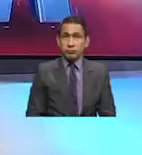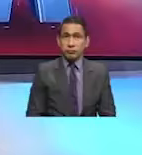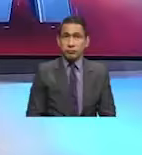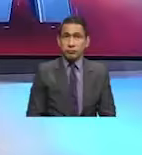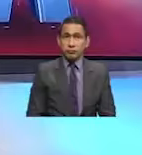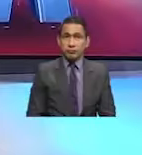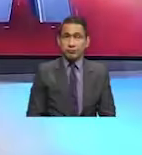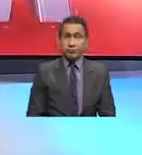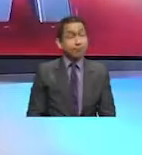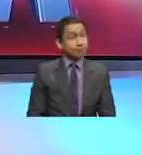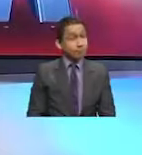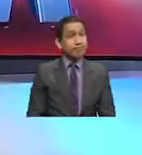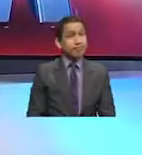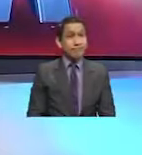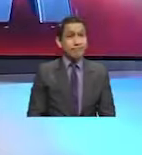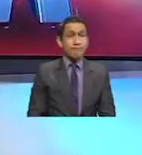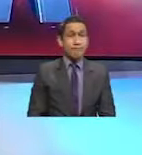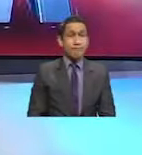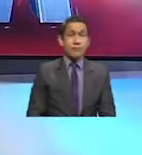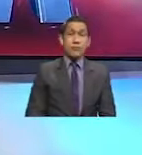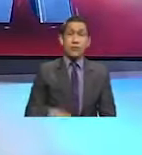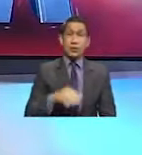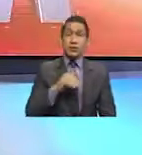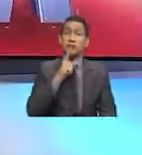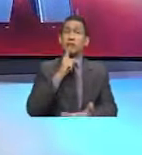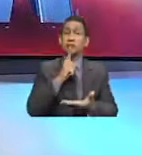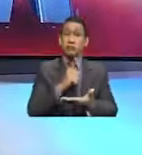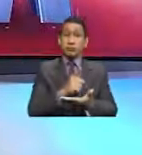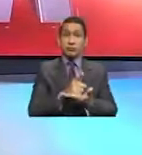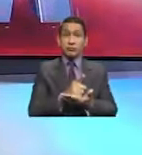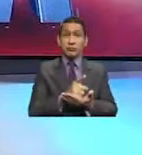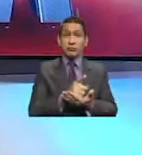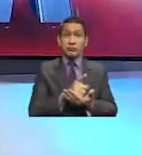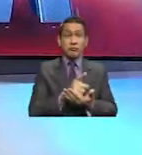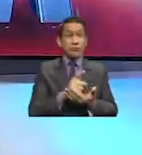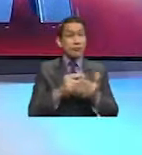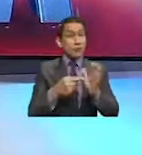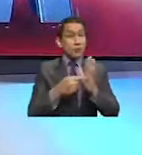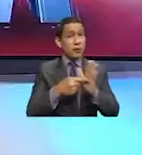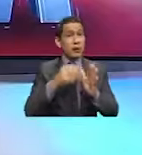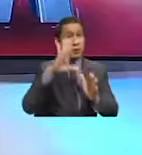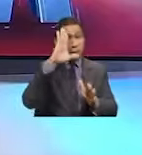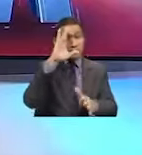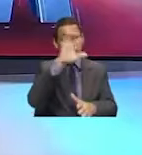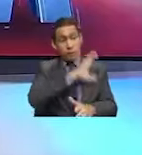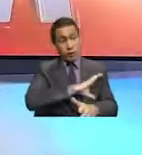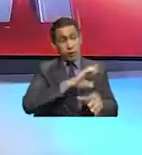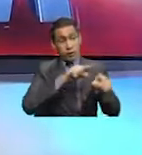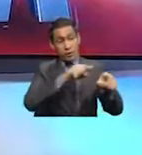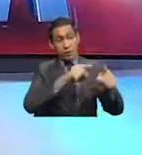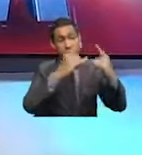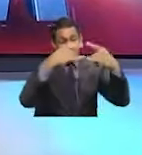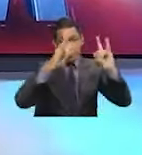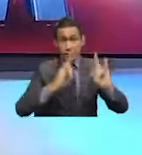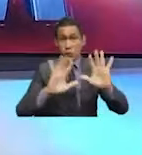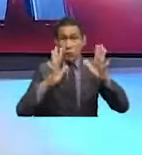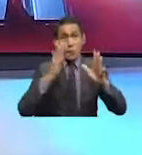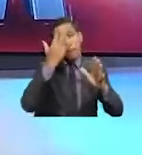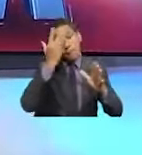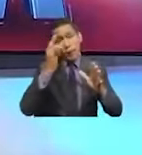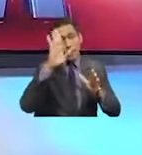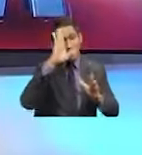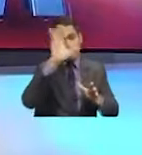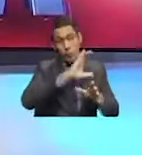Bueno, sí, y obviamente a veces los agentes no se encuentran porque también tienen que atender otros auxilios. Lamentablemente la delincuencia